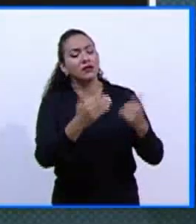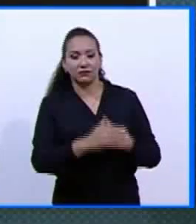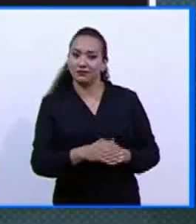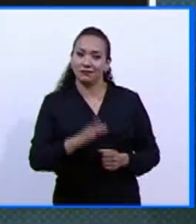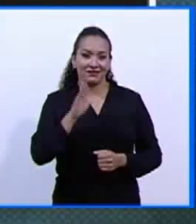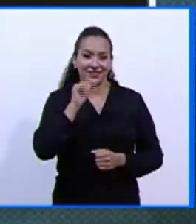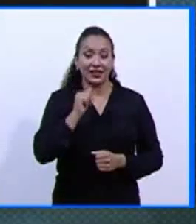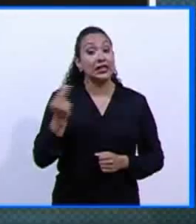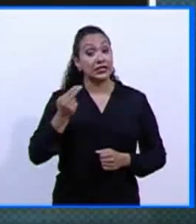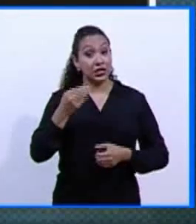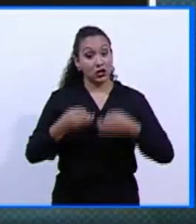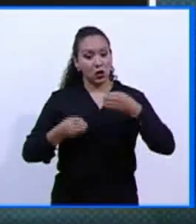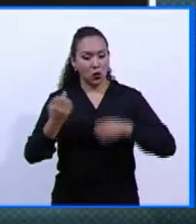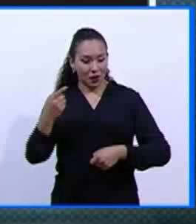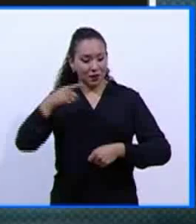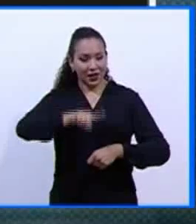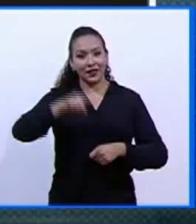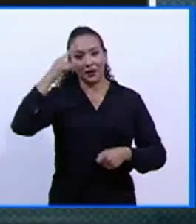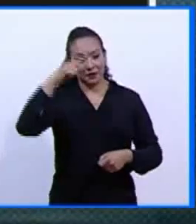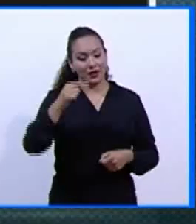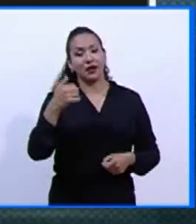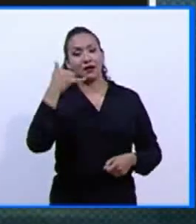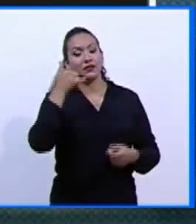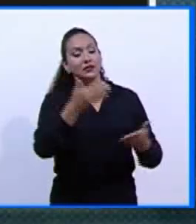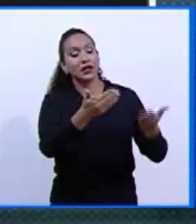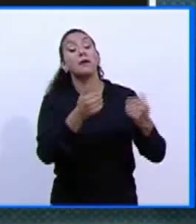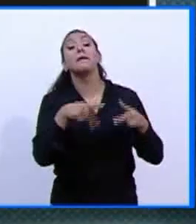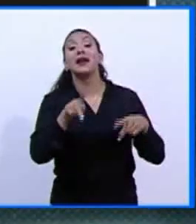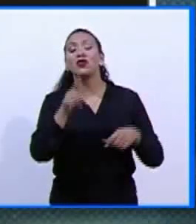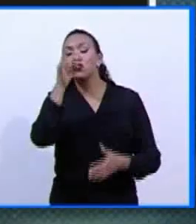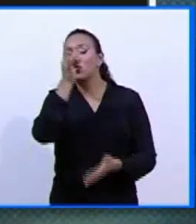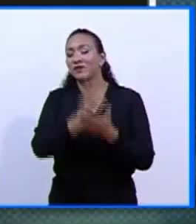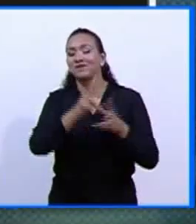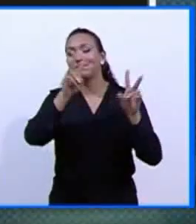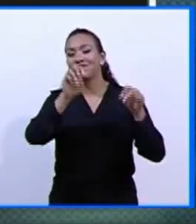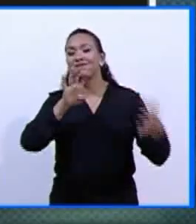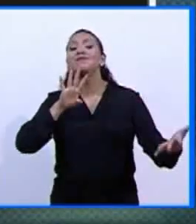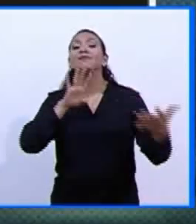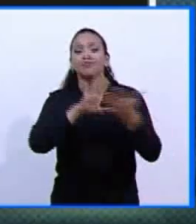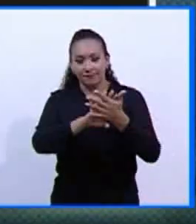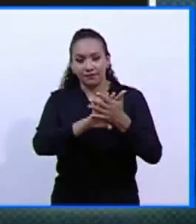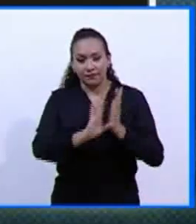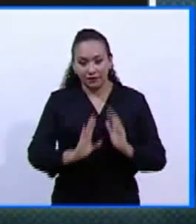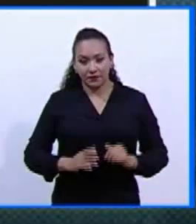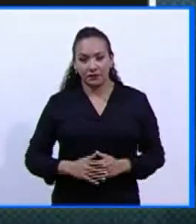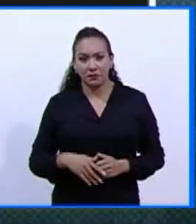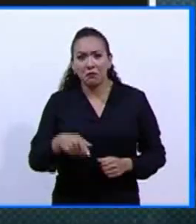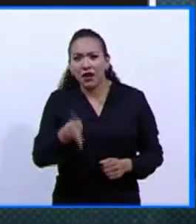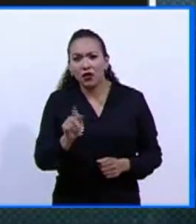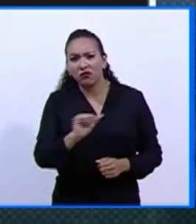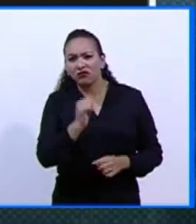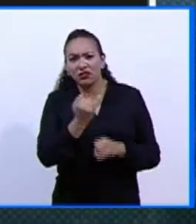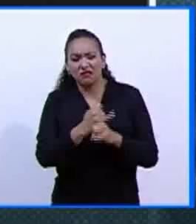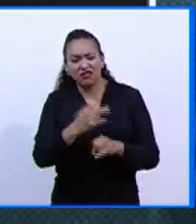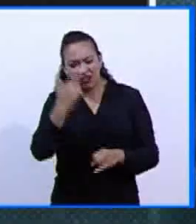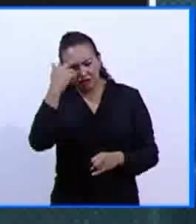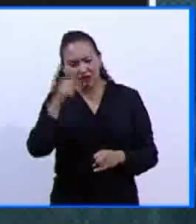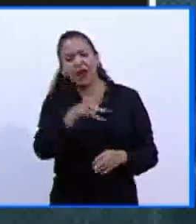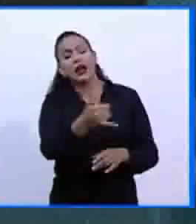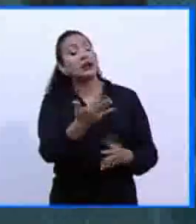orden judicial para una investigación de tipo penal, señaló la magistrada Amalia del Carmen Fernández